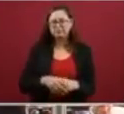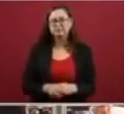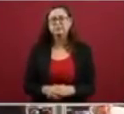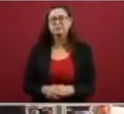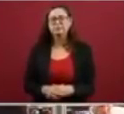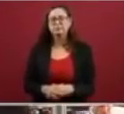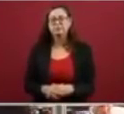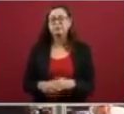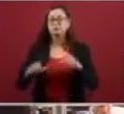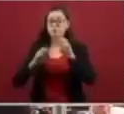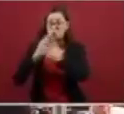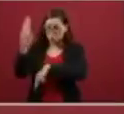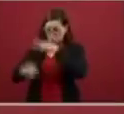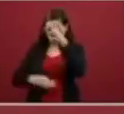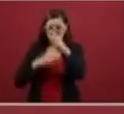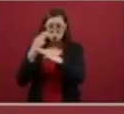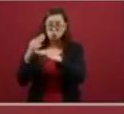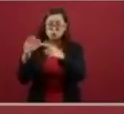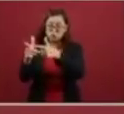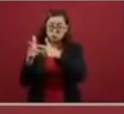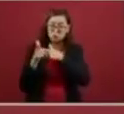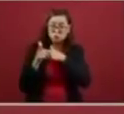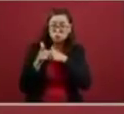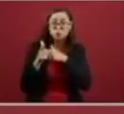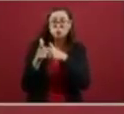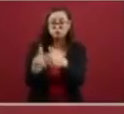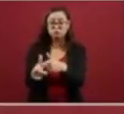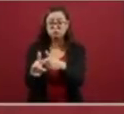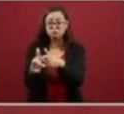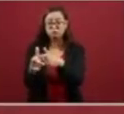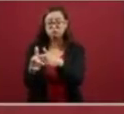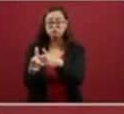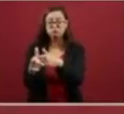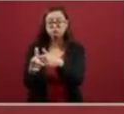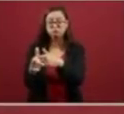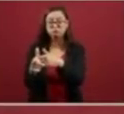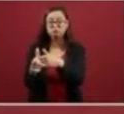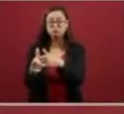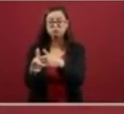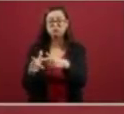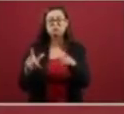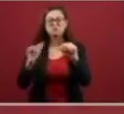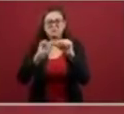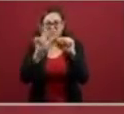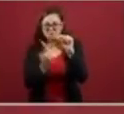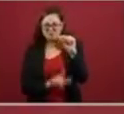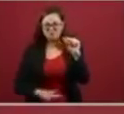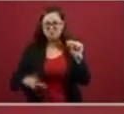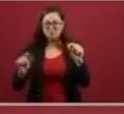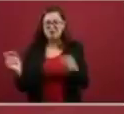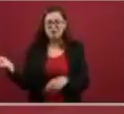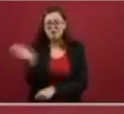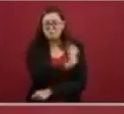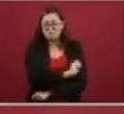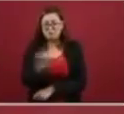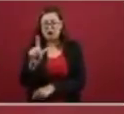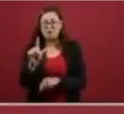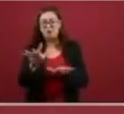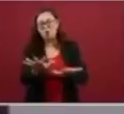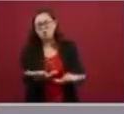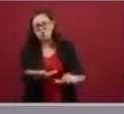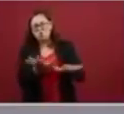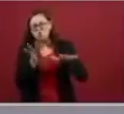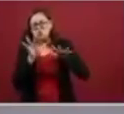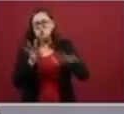permanezca el mundo, no se acabará la fama y la gloria de